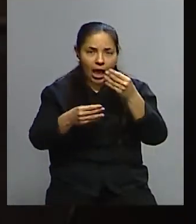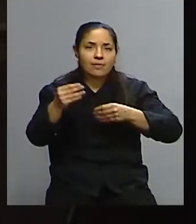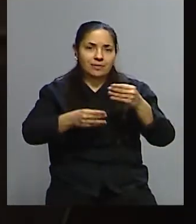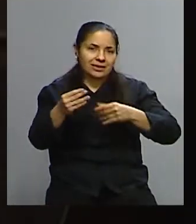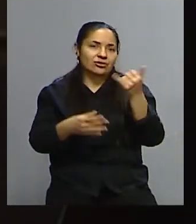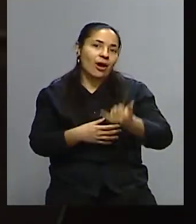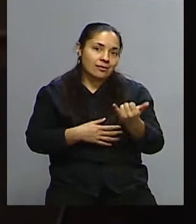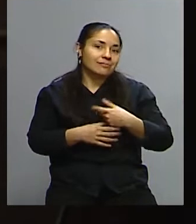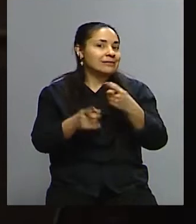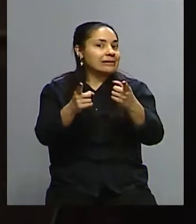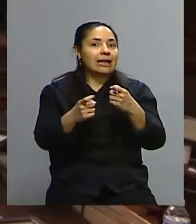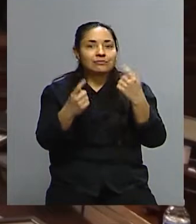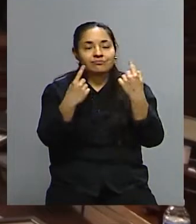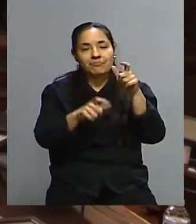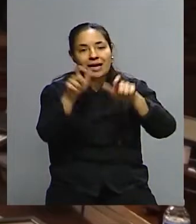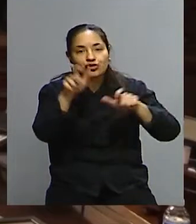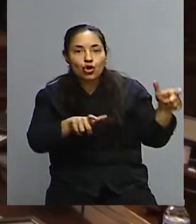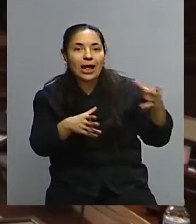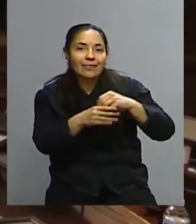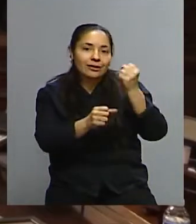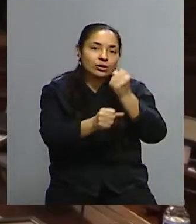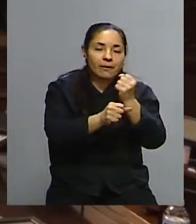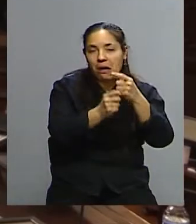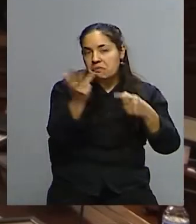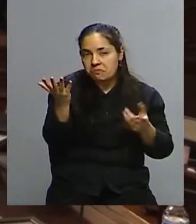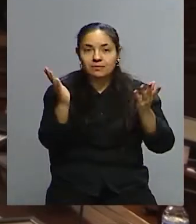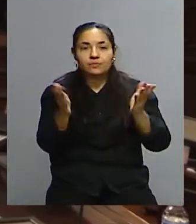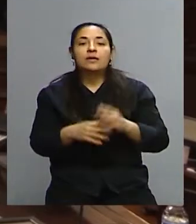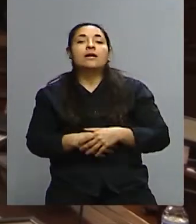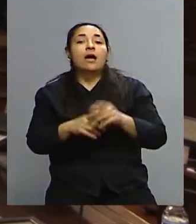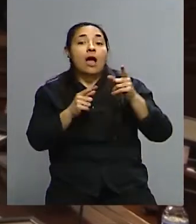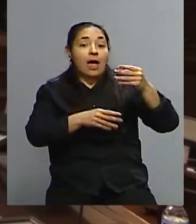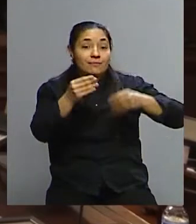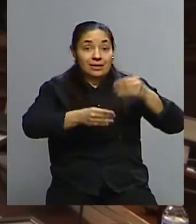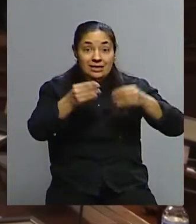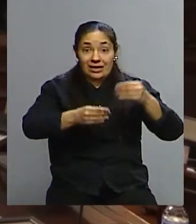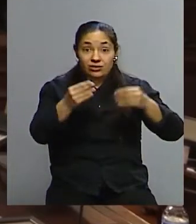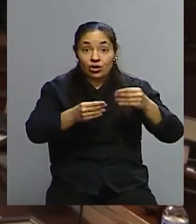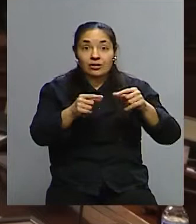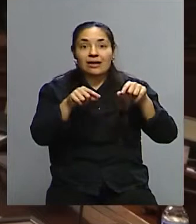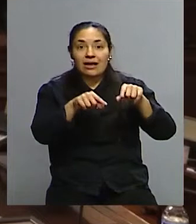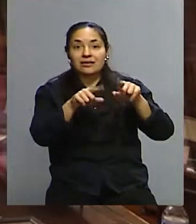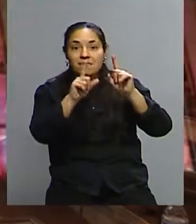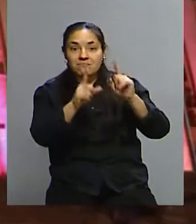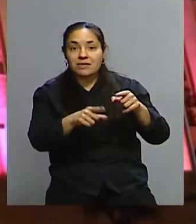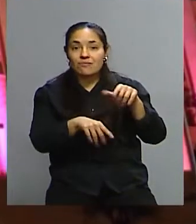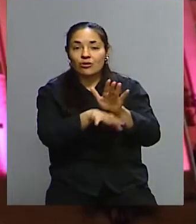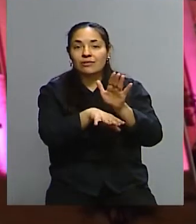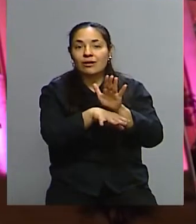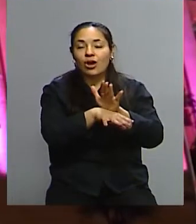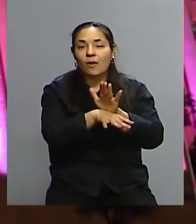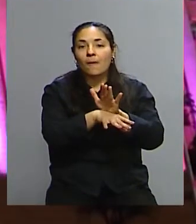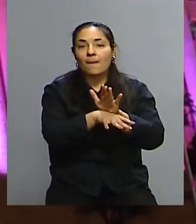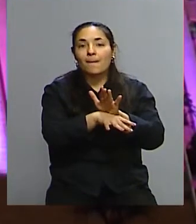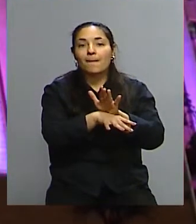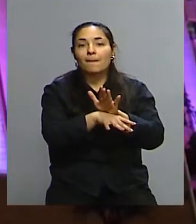necesitan personal, bienes y demás. Entonces, a esa función administrativa es la que nosotros nos vamos a referir y es la que